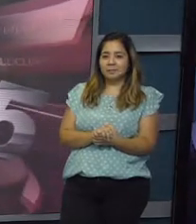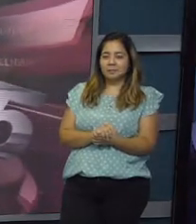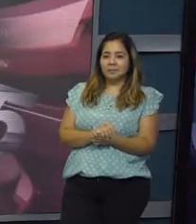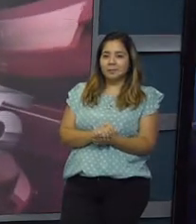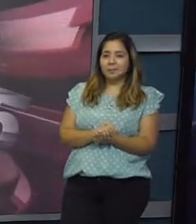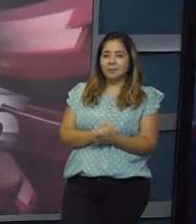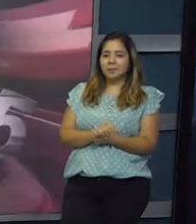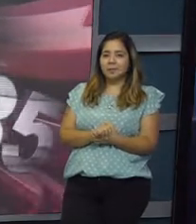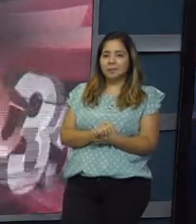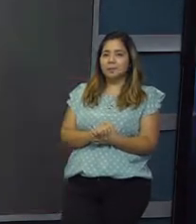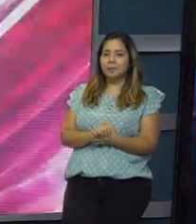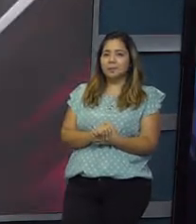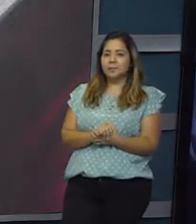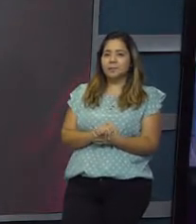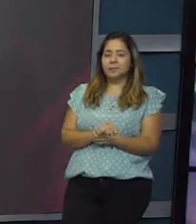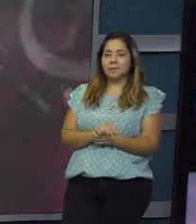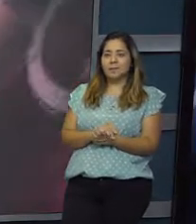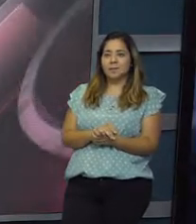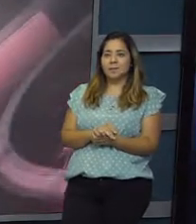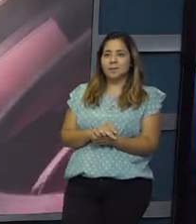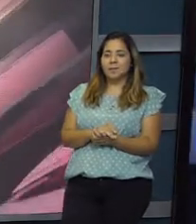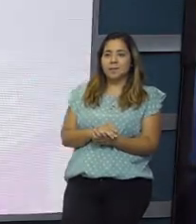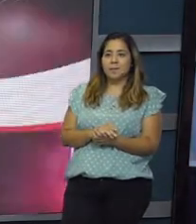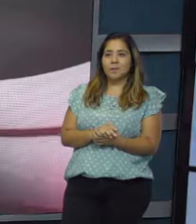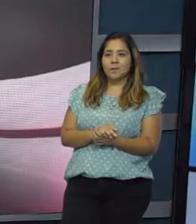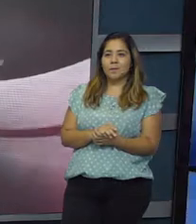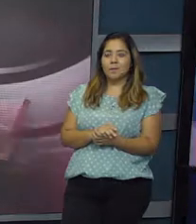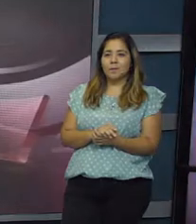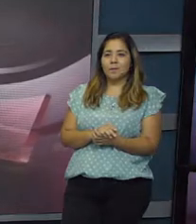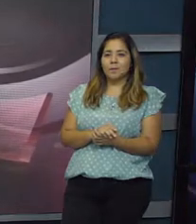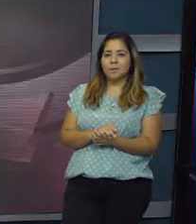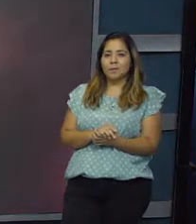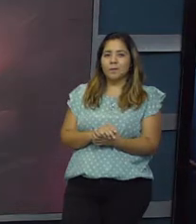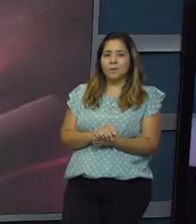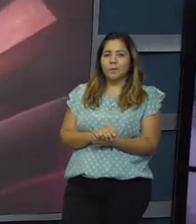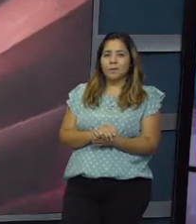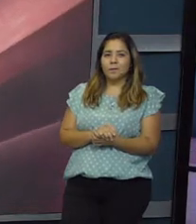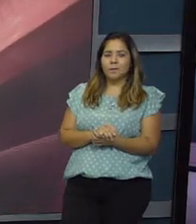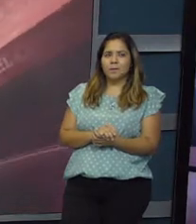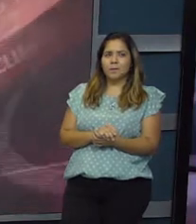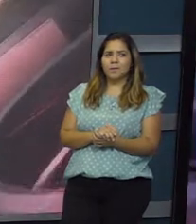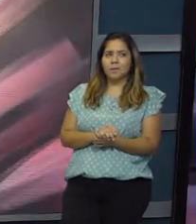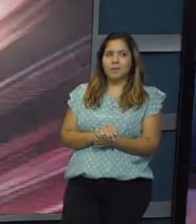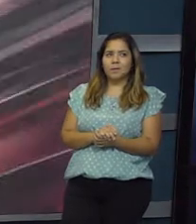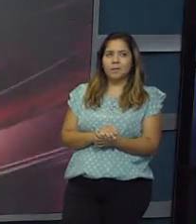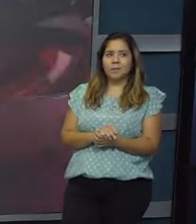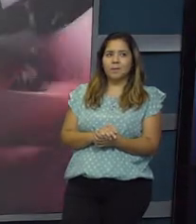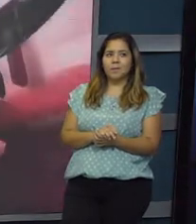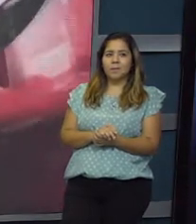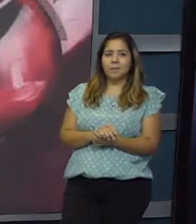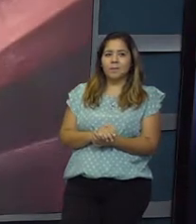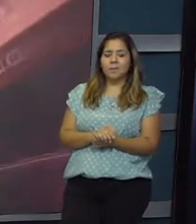cuenta que en este fin de semana la producción de calidad ha sido prácticamente duplicada. Entonces eso te